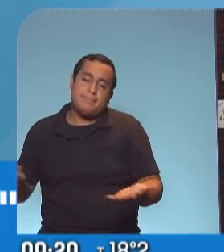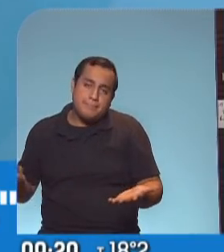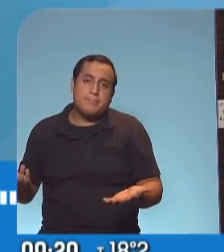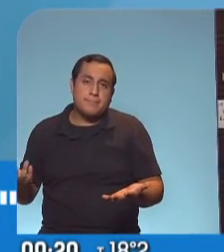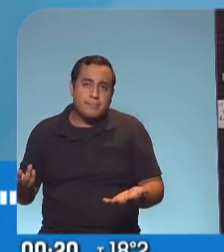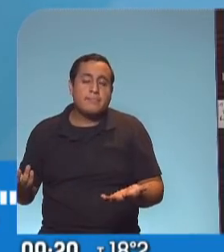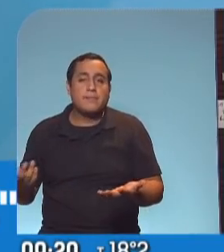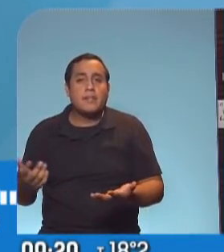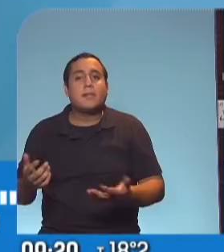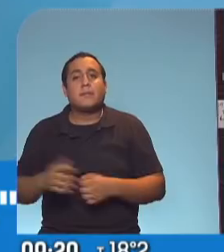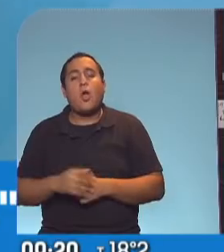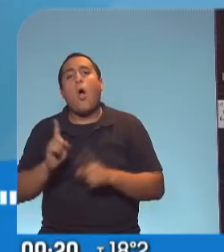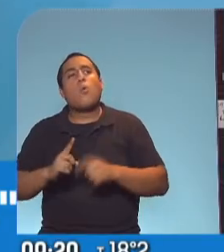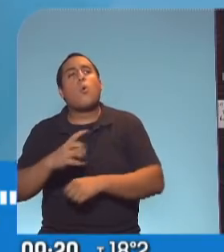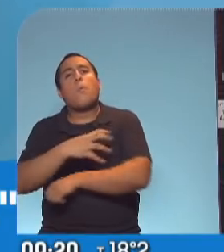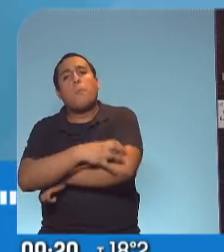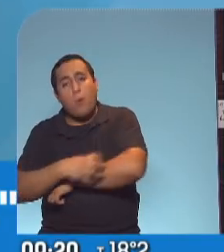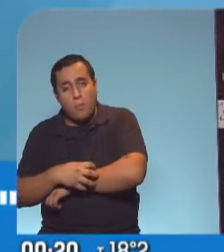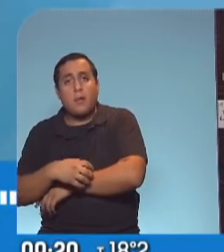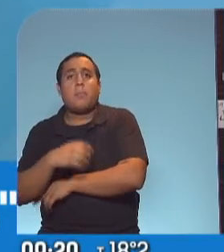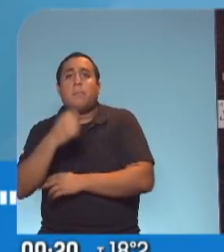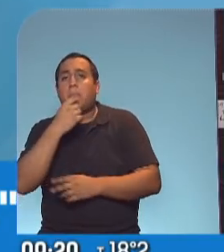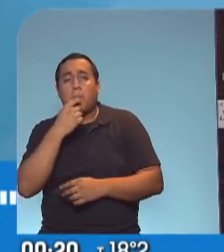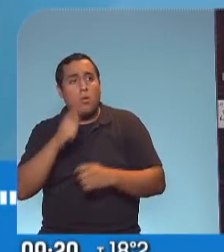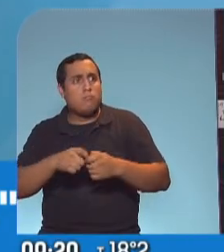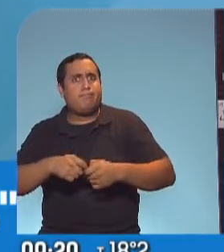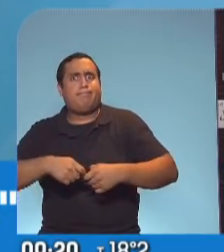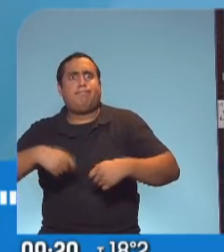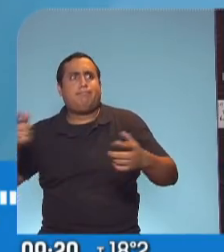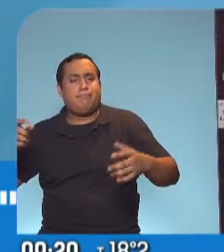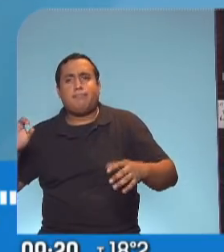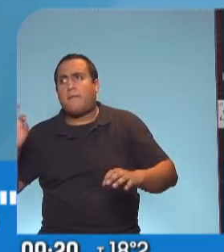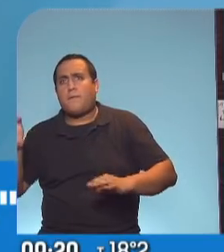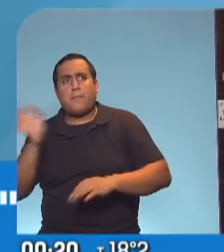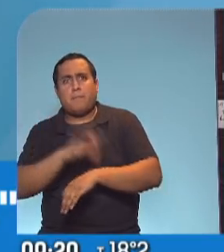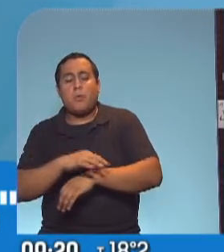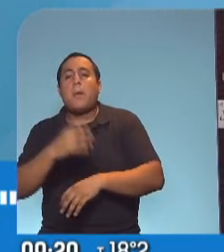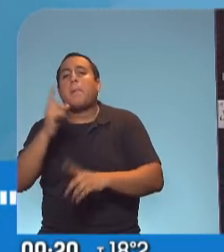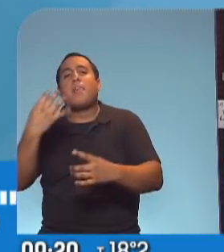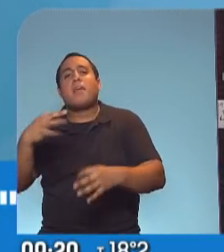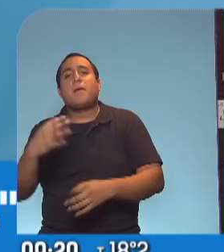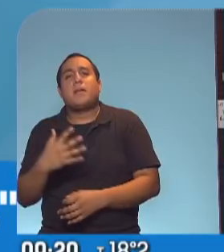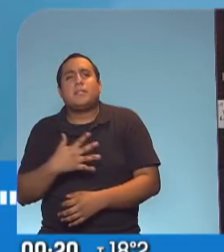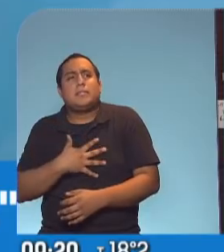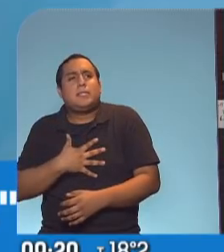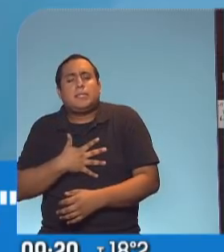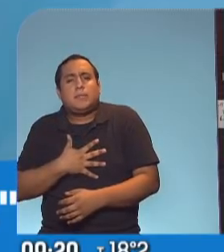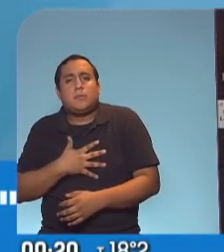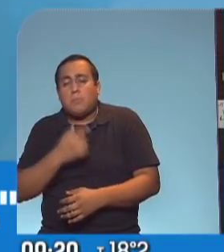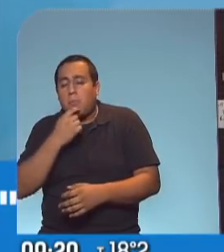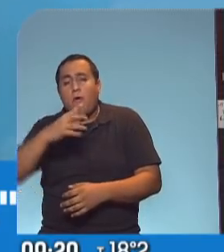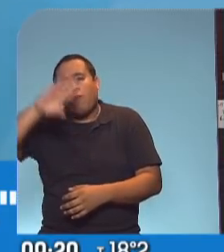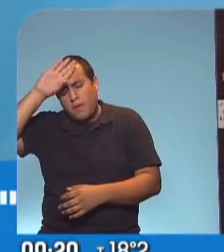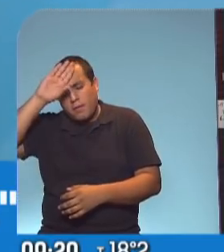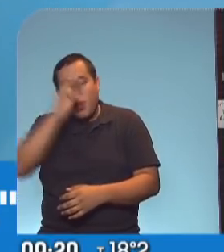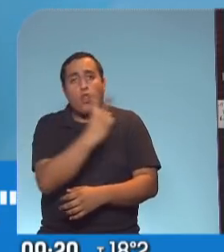el diagnóstico precoz. En caso de brotes, resaltamos la importancia de reconocer síntomas. Fiebre de 2 a 7 días que